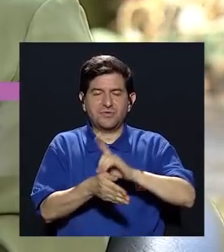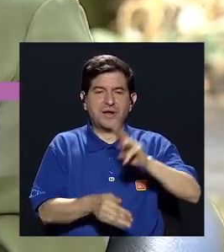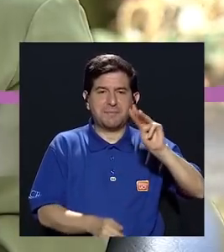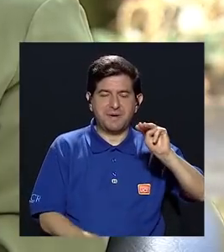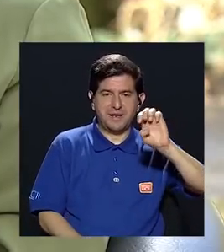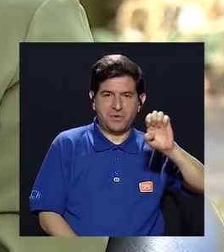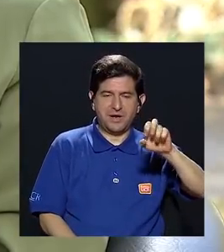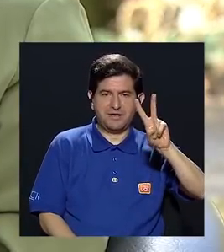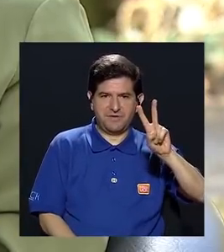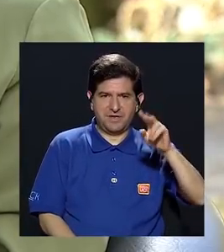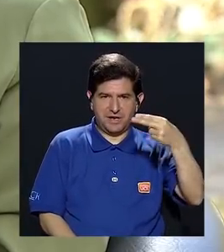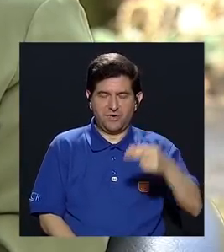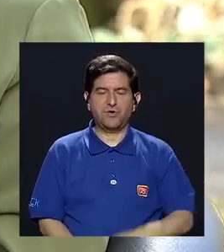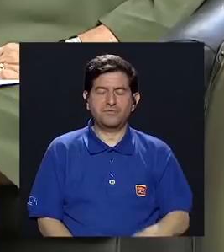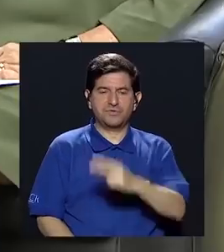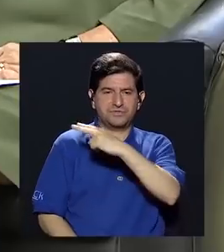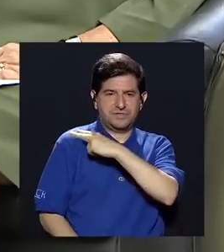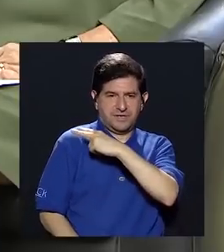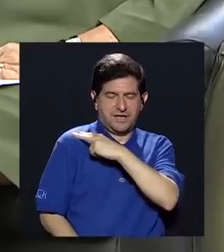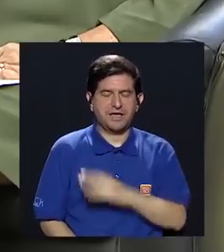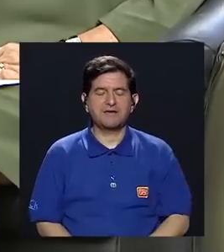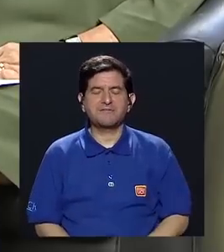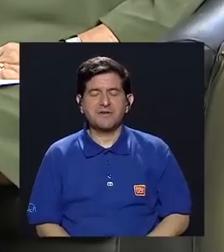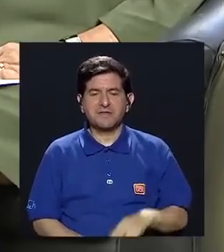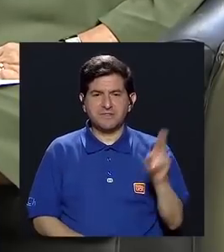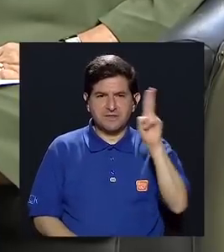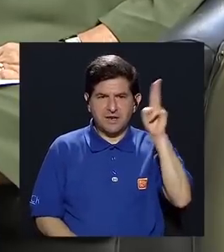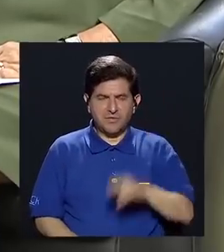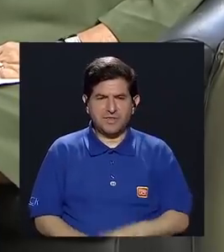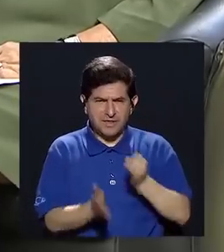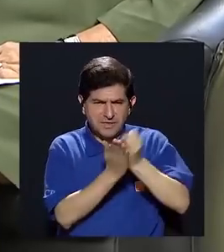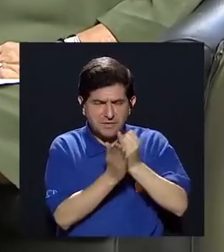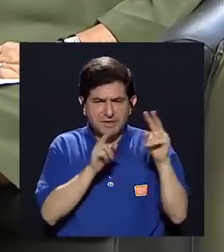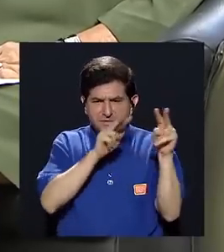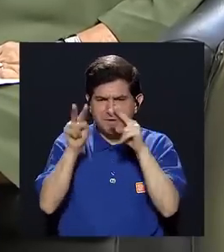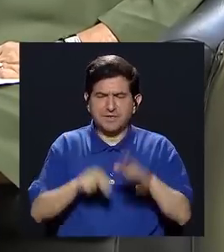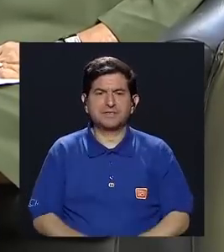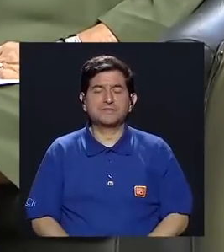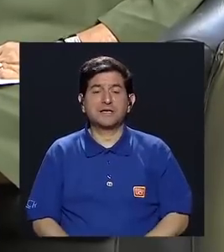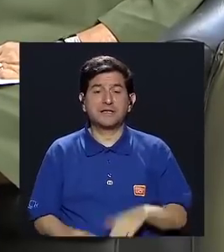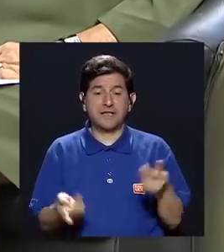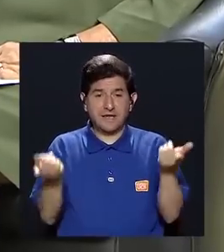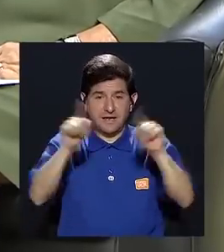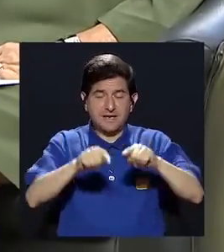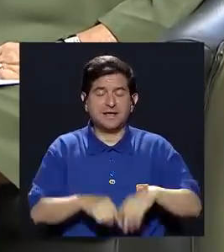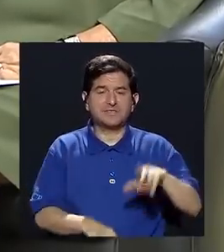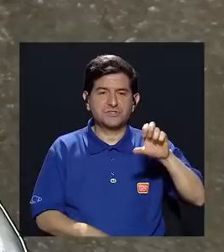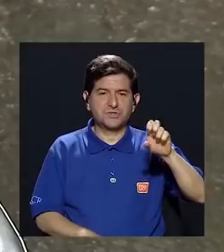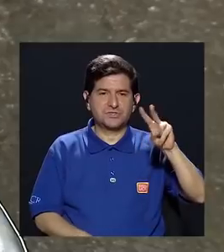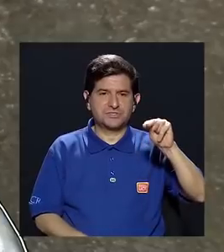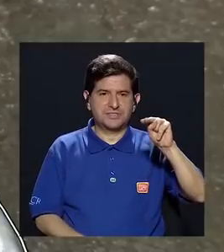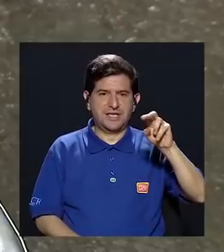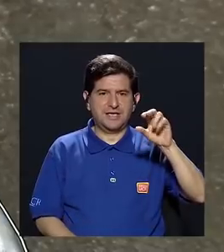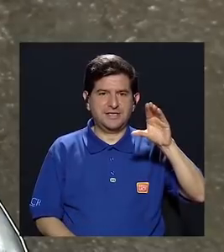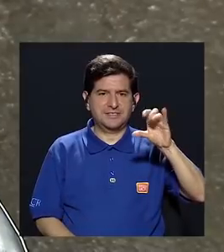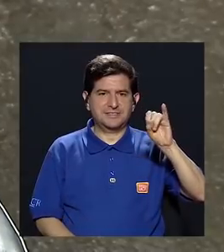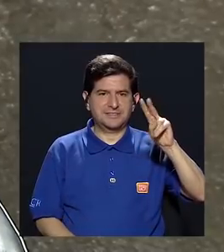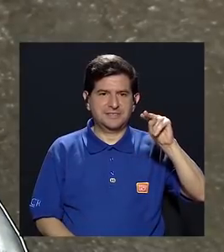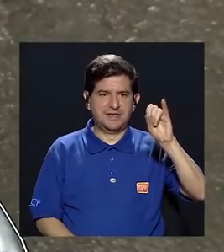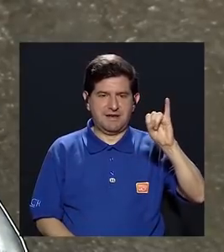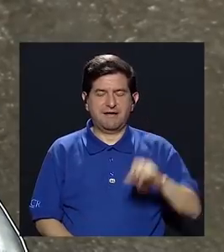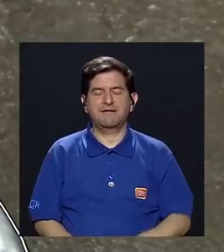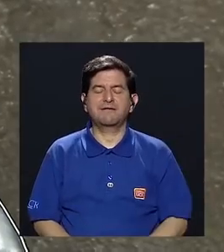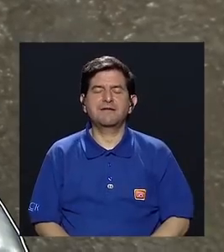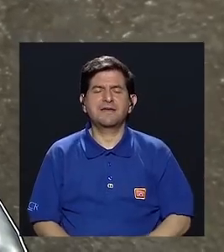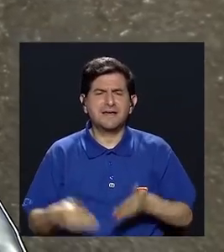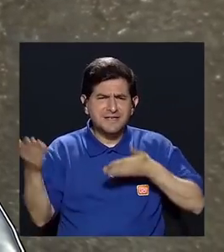jefe de la Unidad de Investigación y Vigilancia de la Dirección Nacional de en Sinai. Doctora,